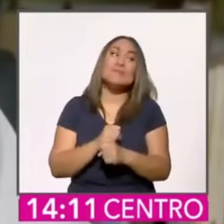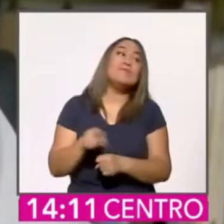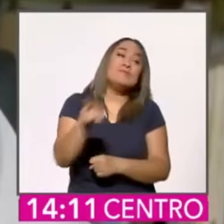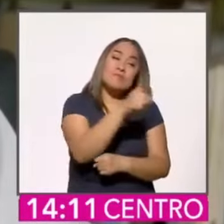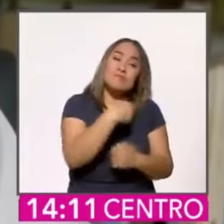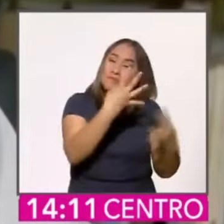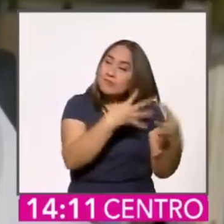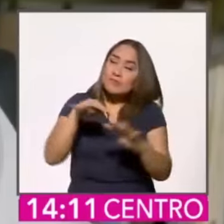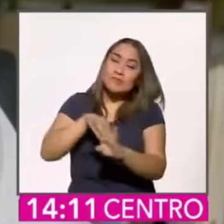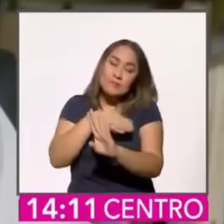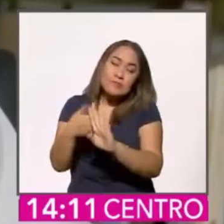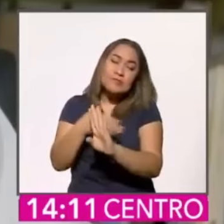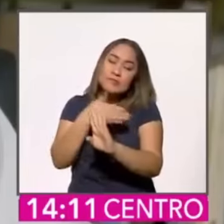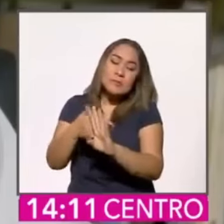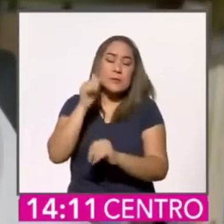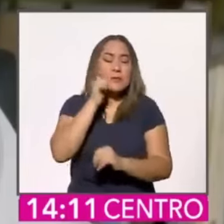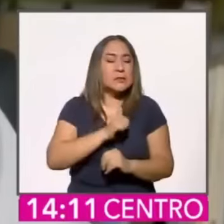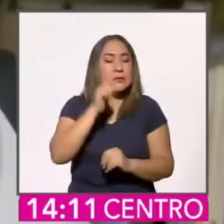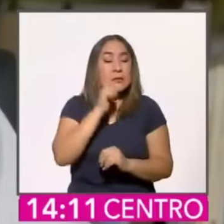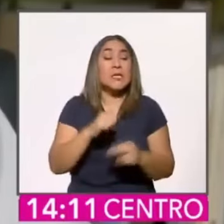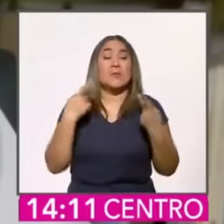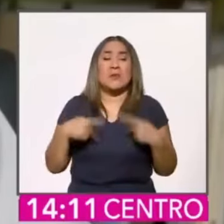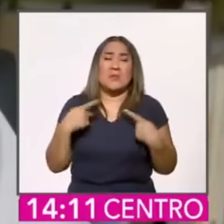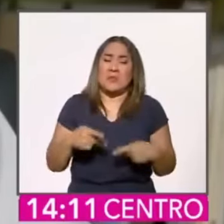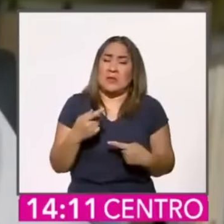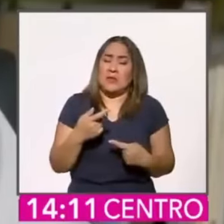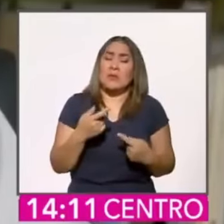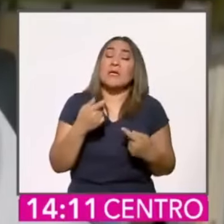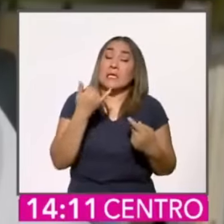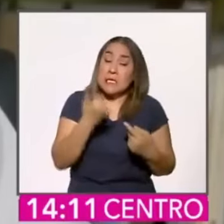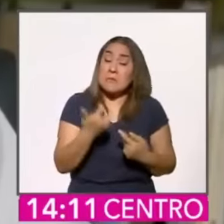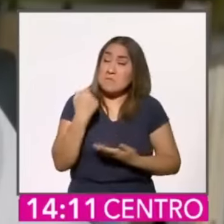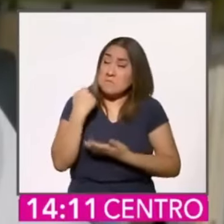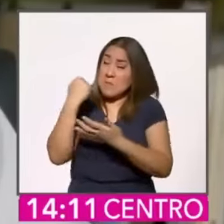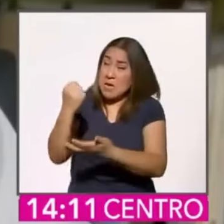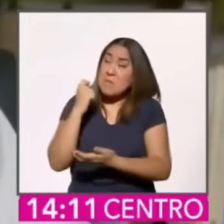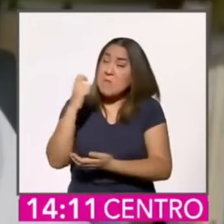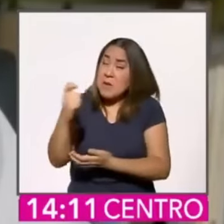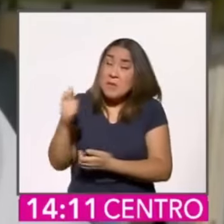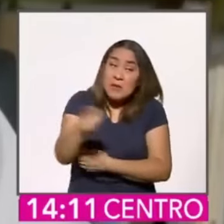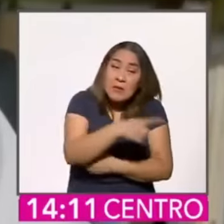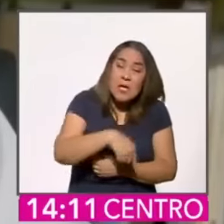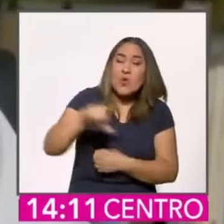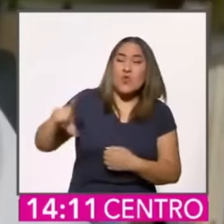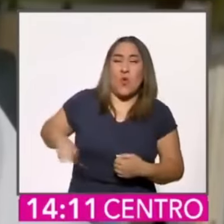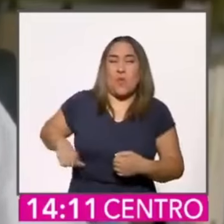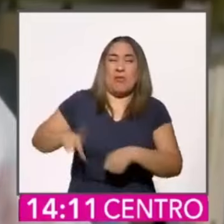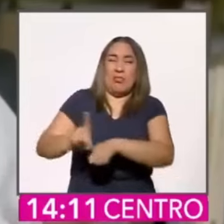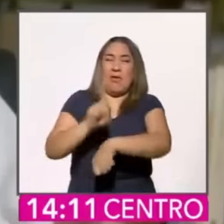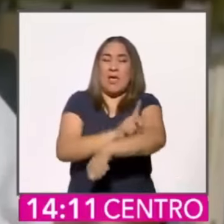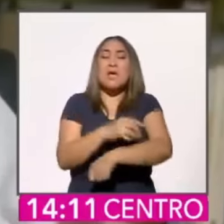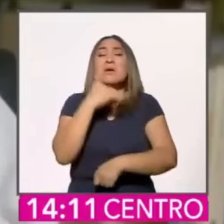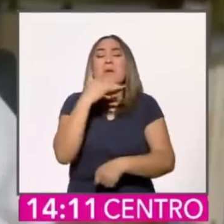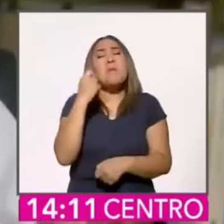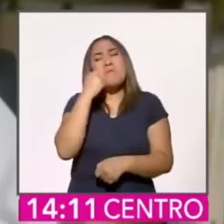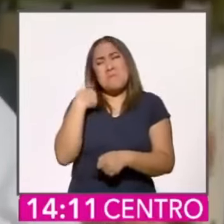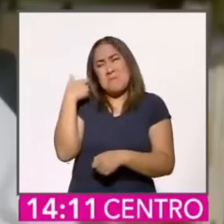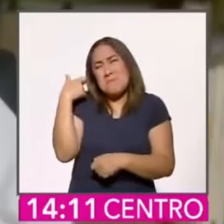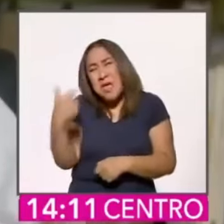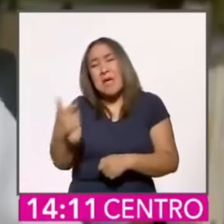la mira. Miles de millones de pesos han invertido el viejo régimen neoliberal y algunos de